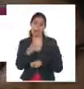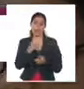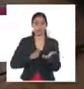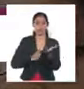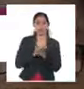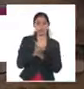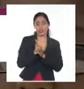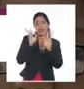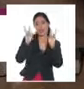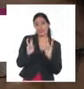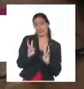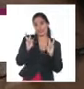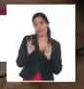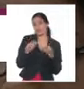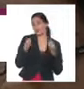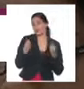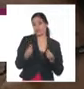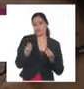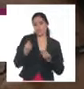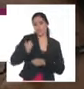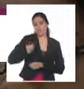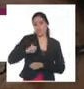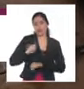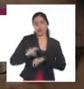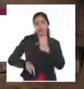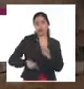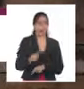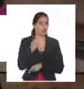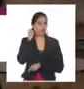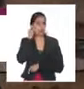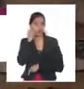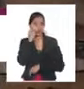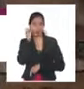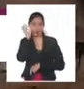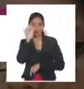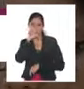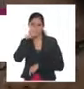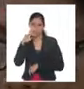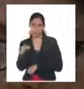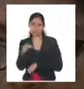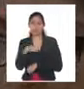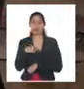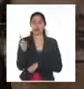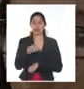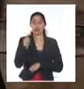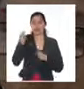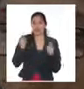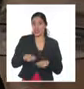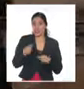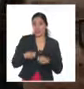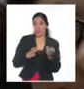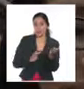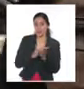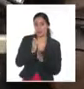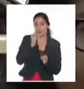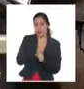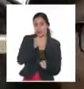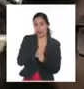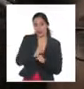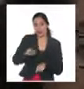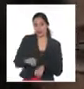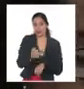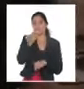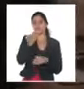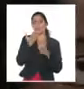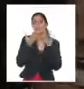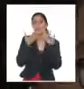tema de la violencia de género, pero que aún debemos continuar trabajando en función de perfeccionar